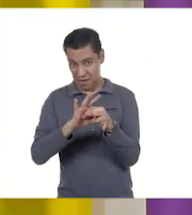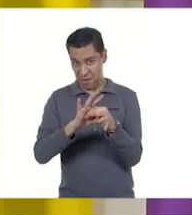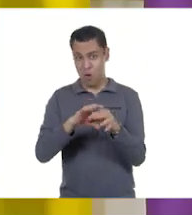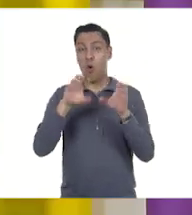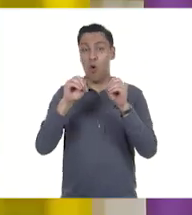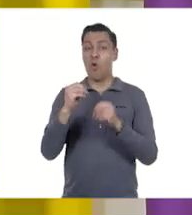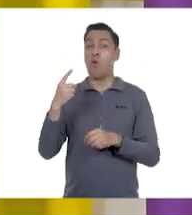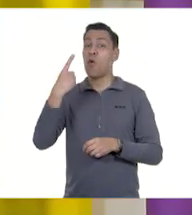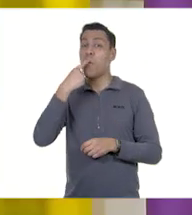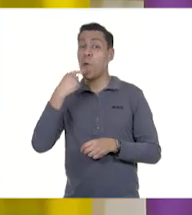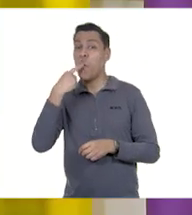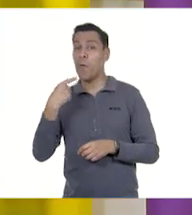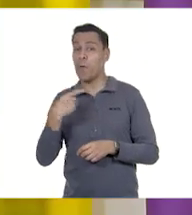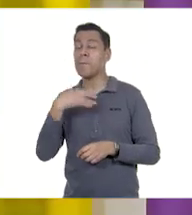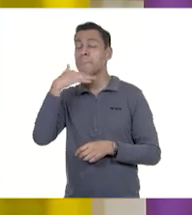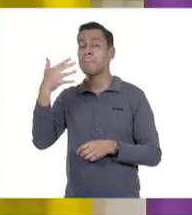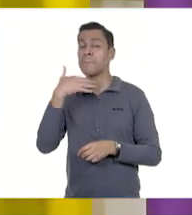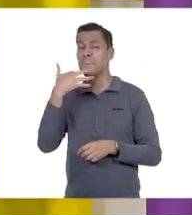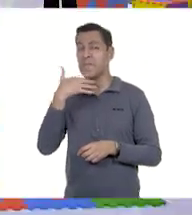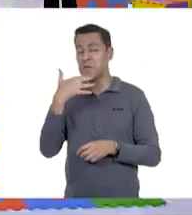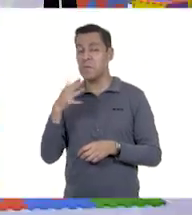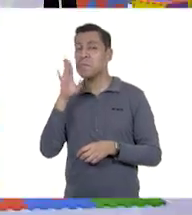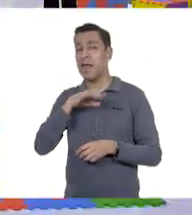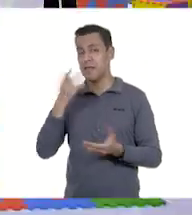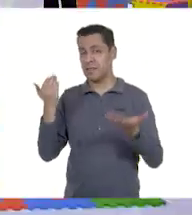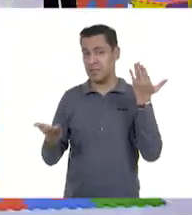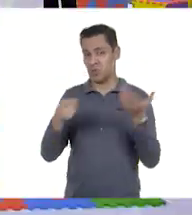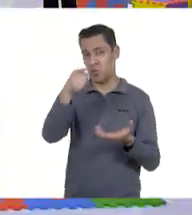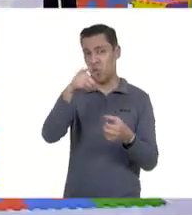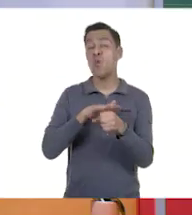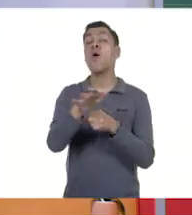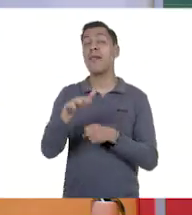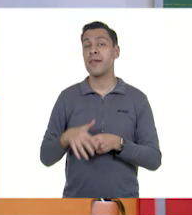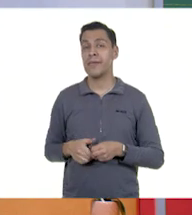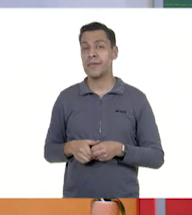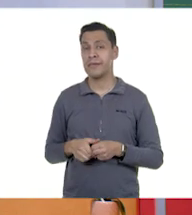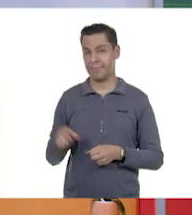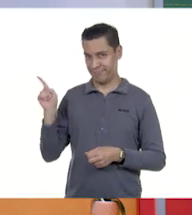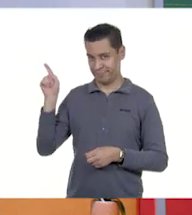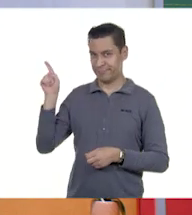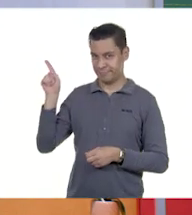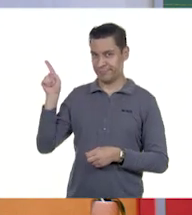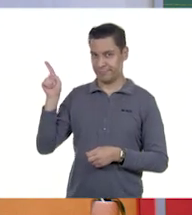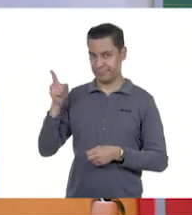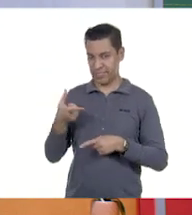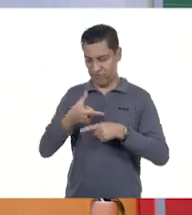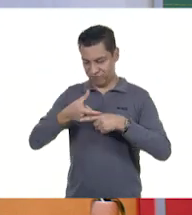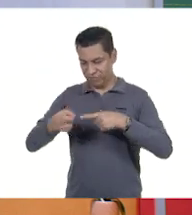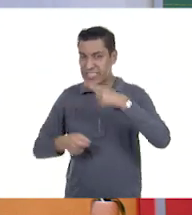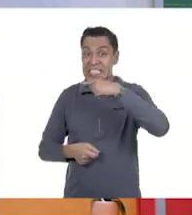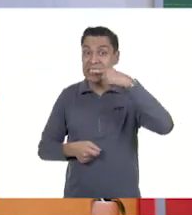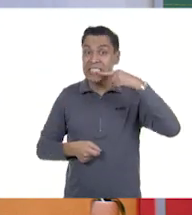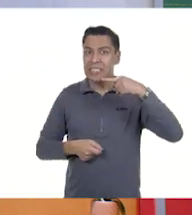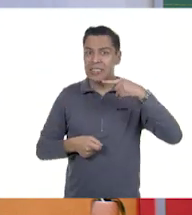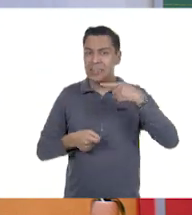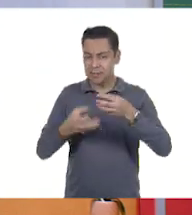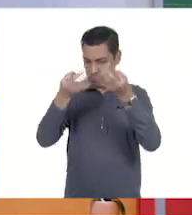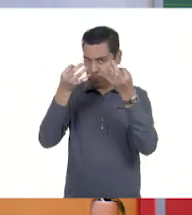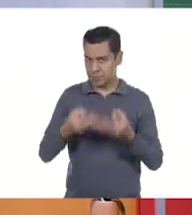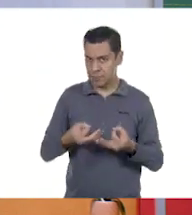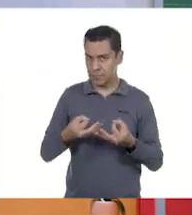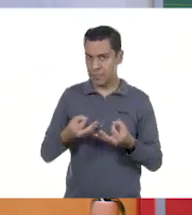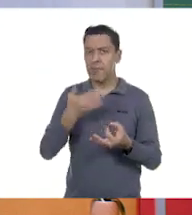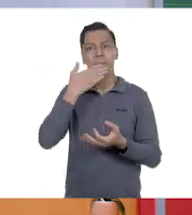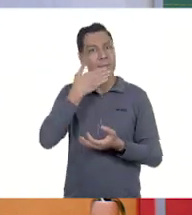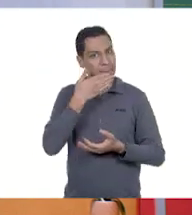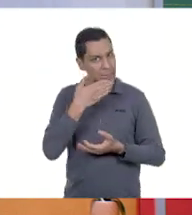¡Correcto! ¡Correcta! Muy bien. El lavado dental se debe realizar, como